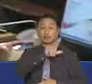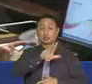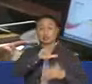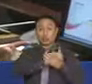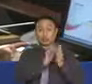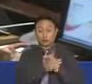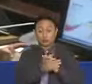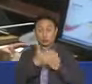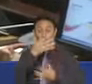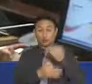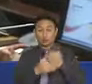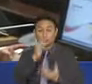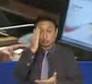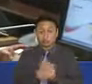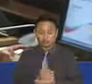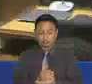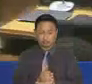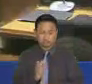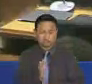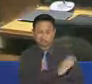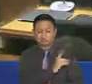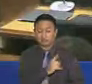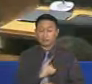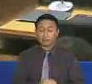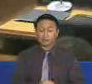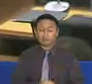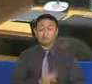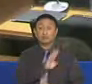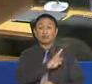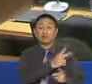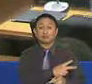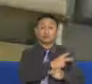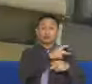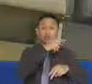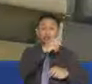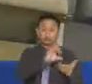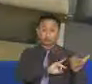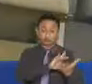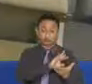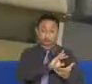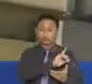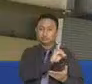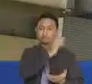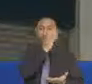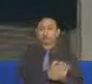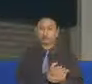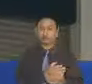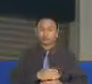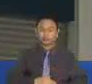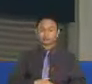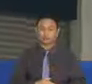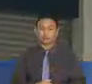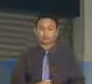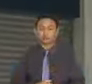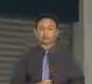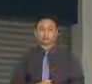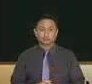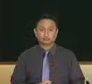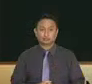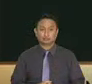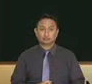aceptada por un juez dejando sin efecto la destitución de cuatro consejeros el consejo de participación ciudadana y control social